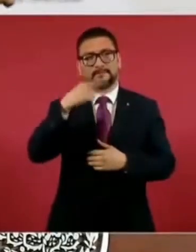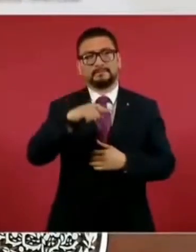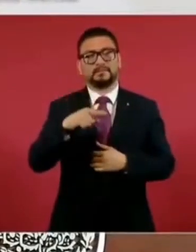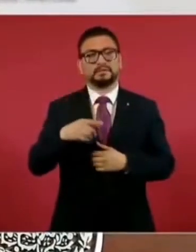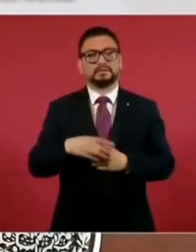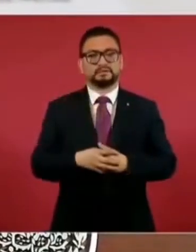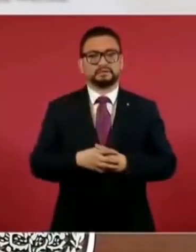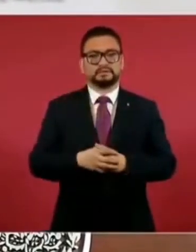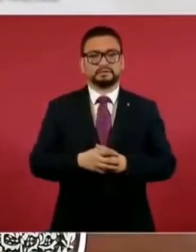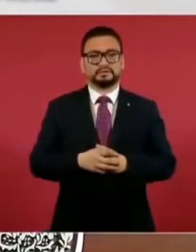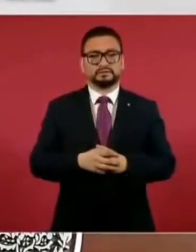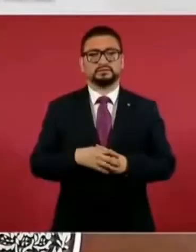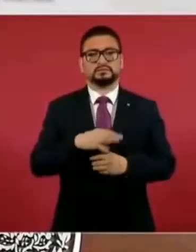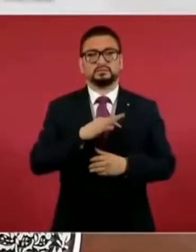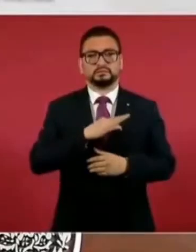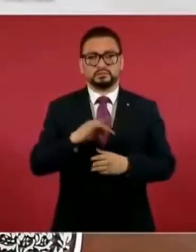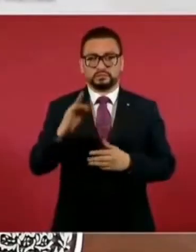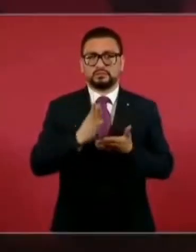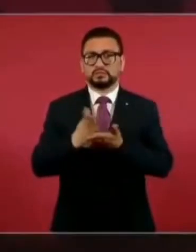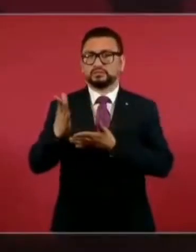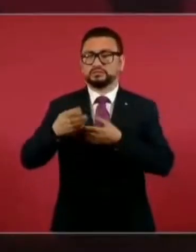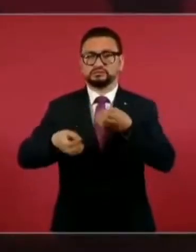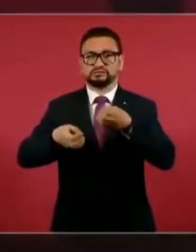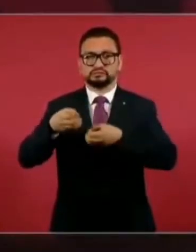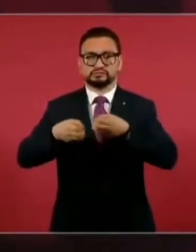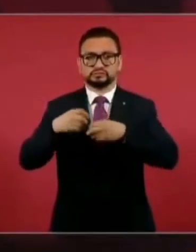para que entraran ministros